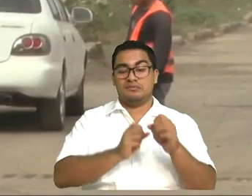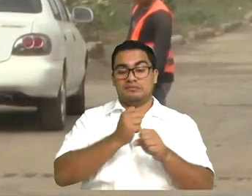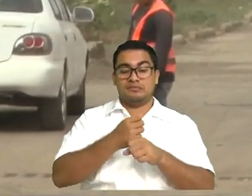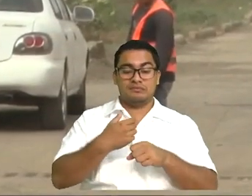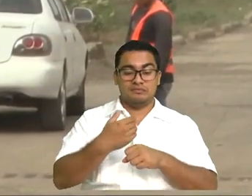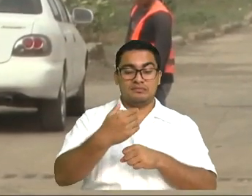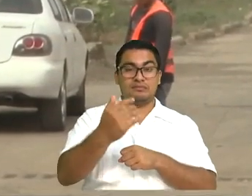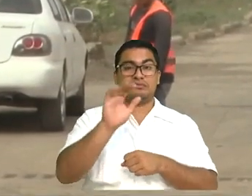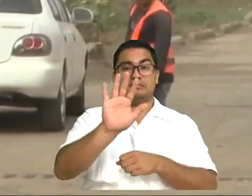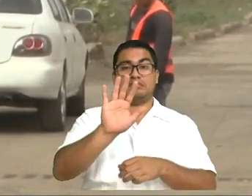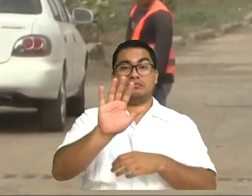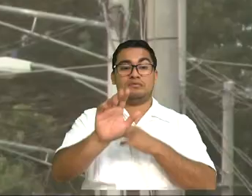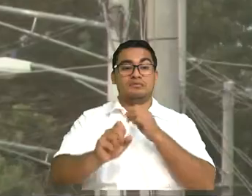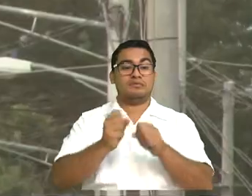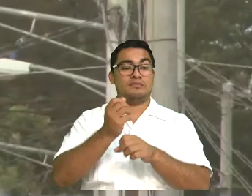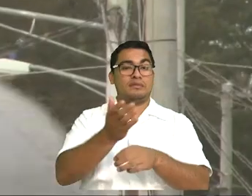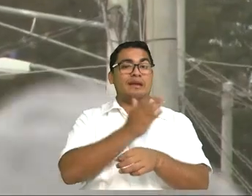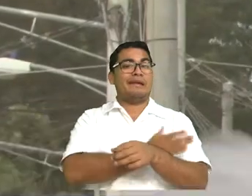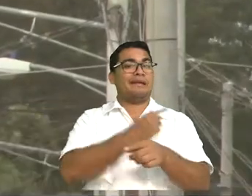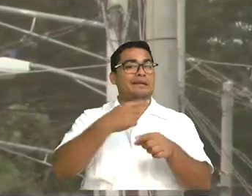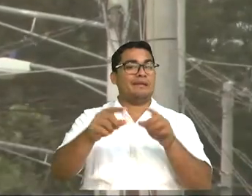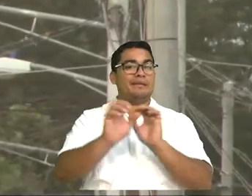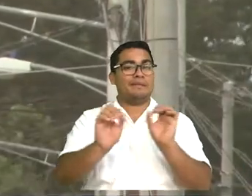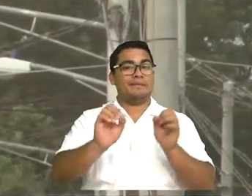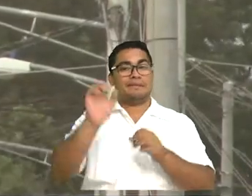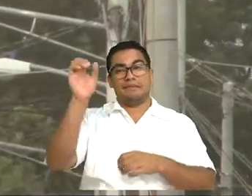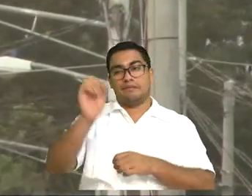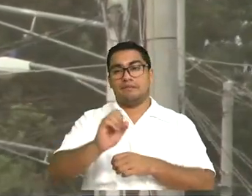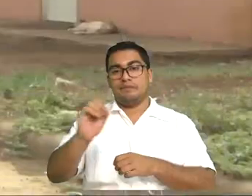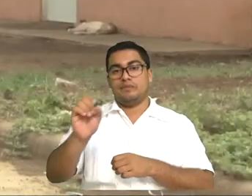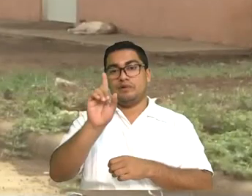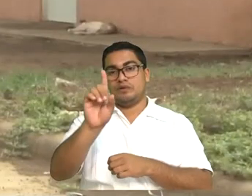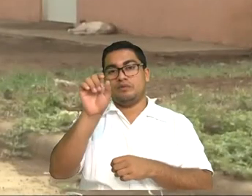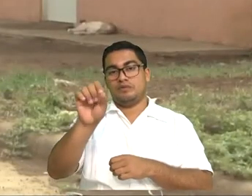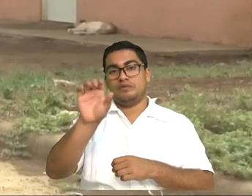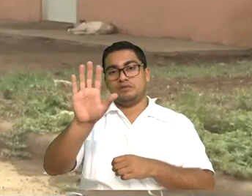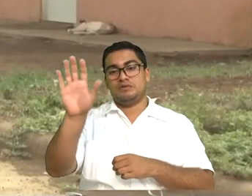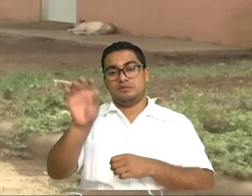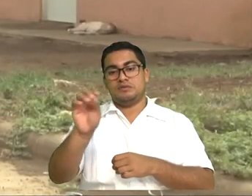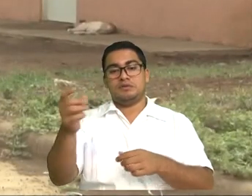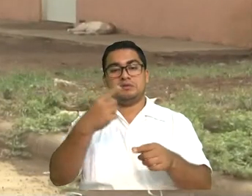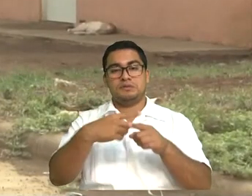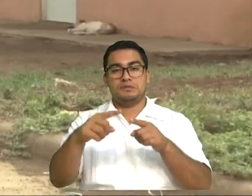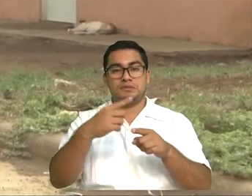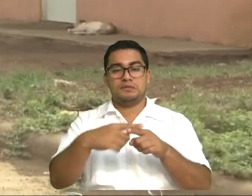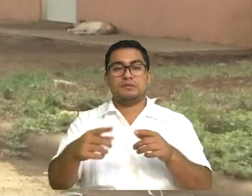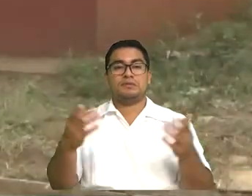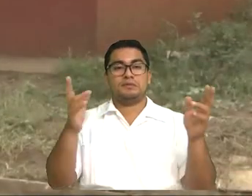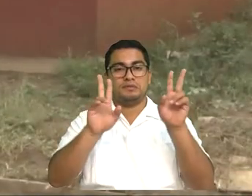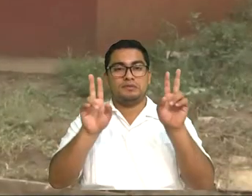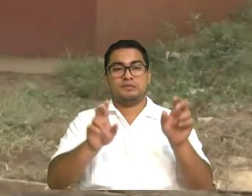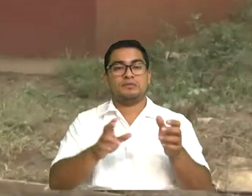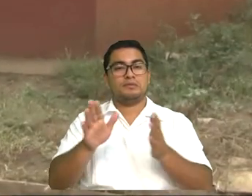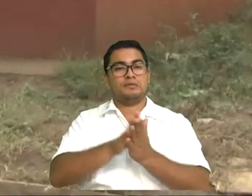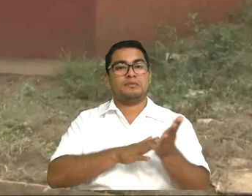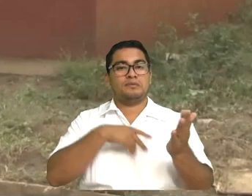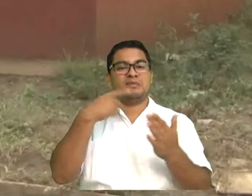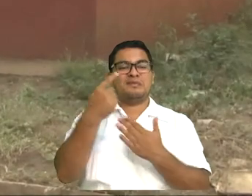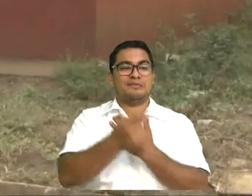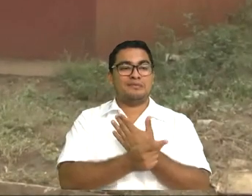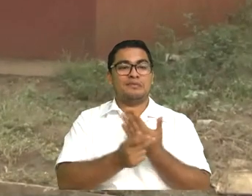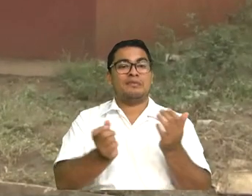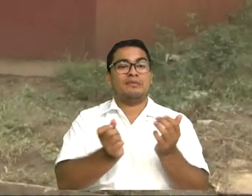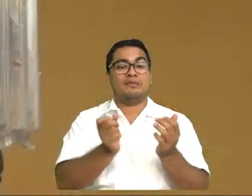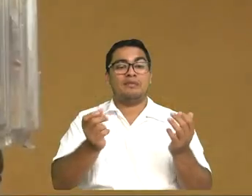5 años de gracia y una tasa de interés indicativa del 1.5% en el marco del Programa para la Reducción